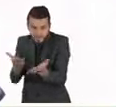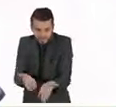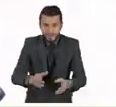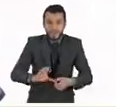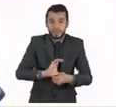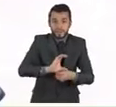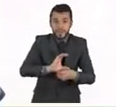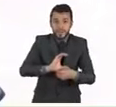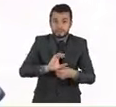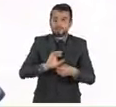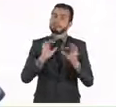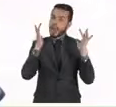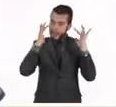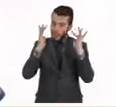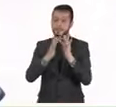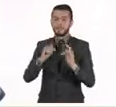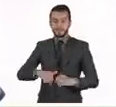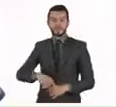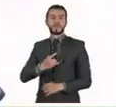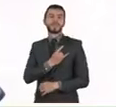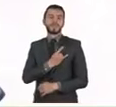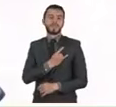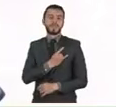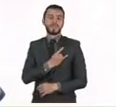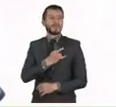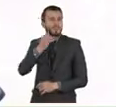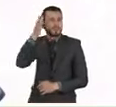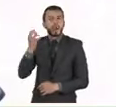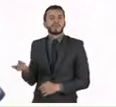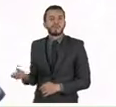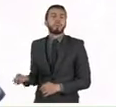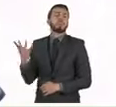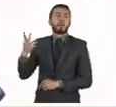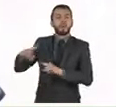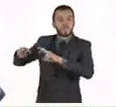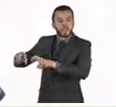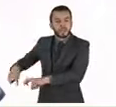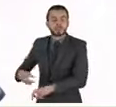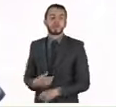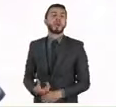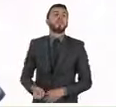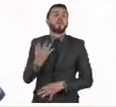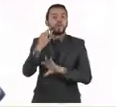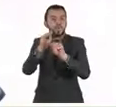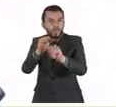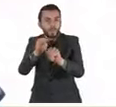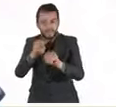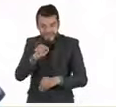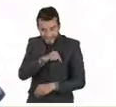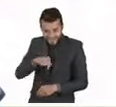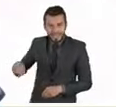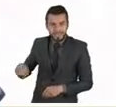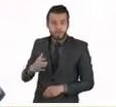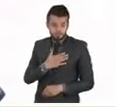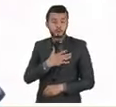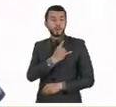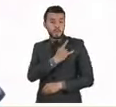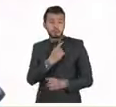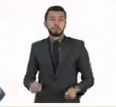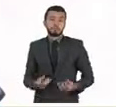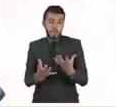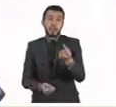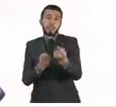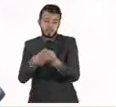relación muy importante en términos de investigación, muy importante en términos de formación, y creo que allí podremos aportar bastante desde